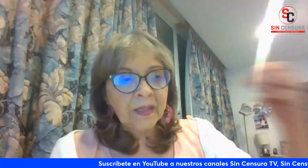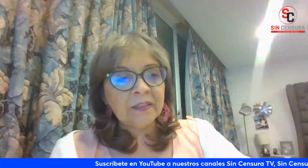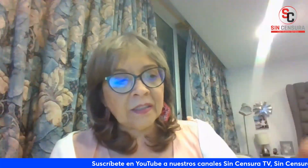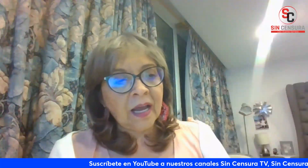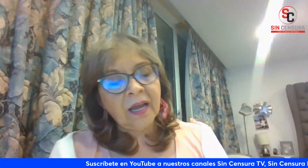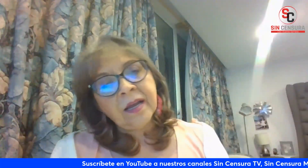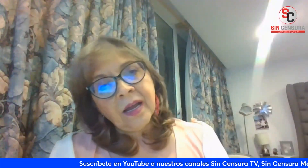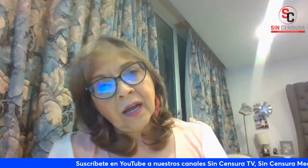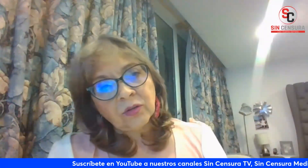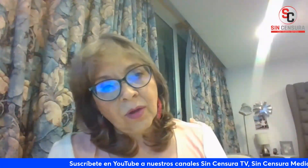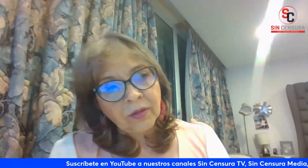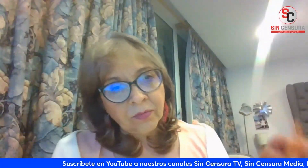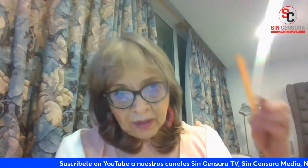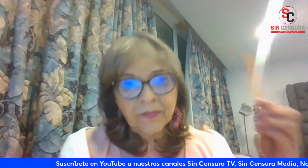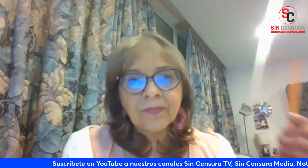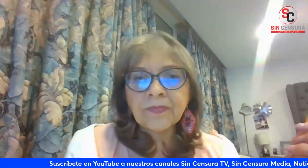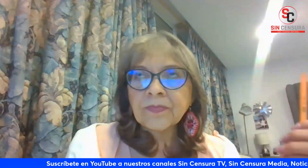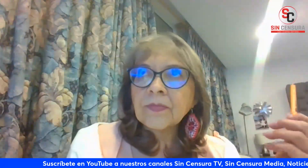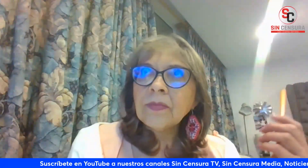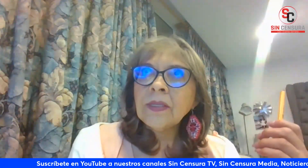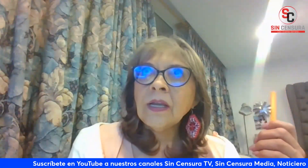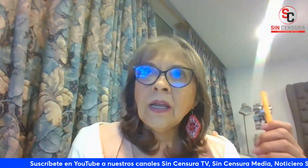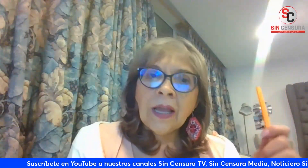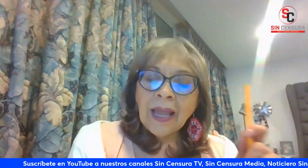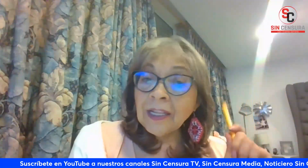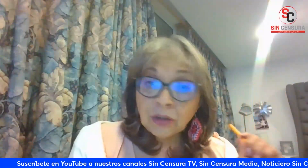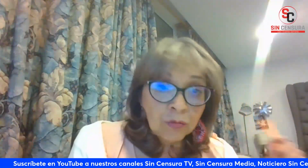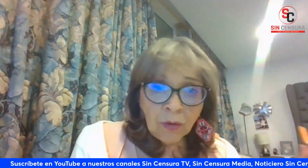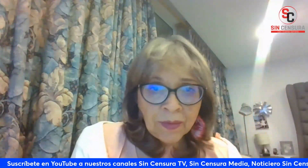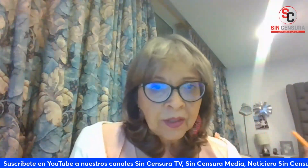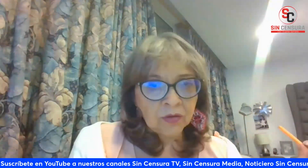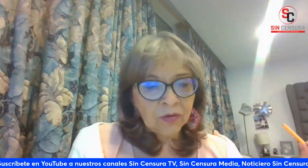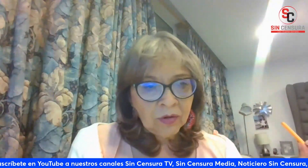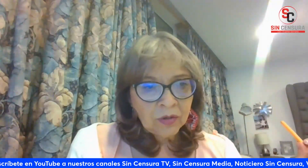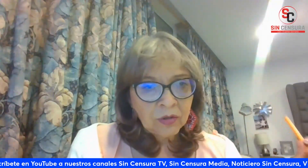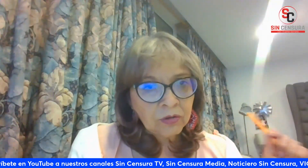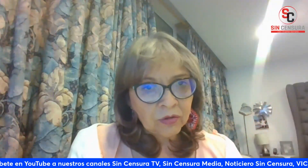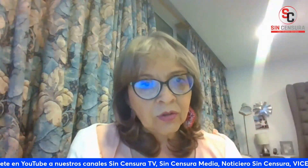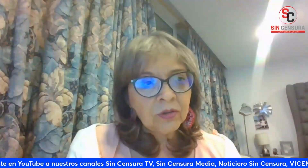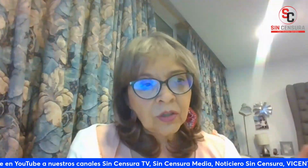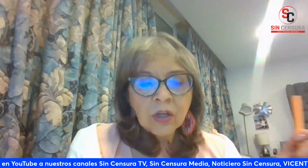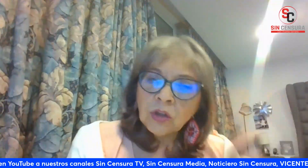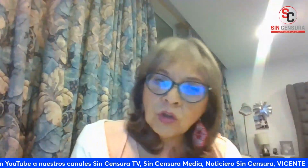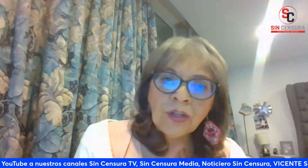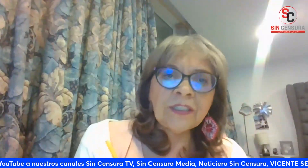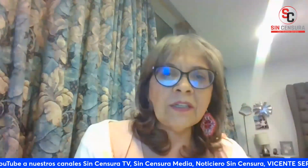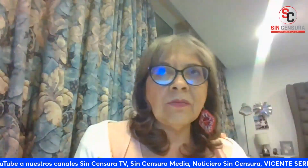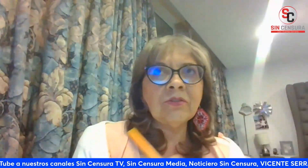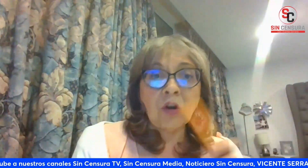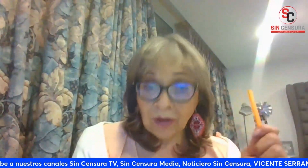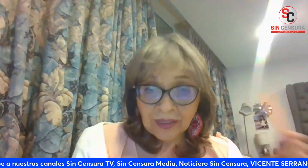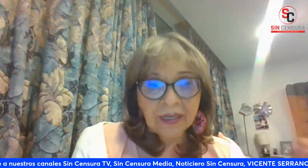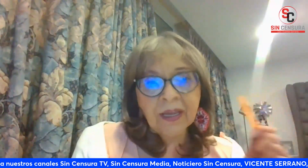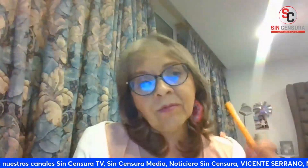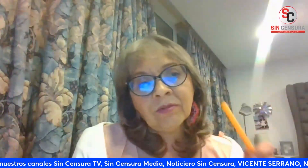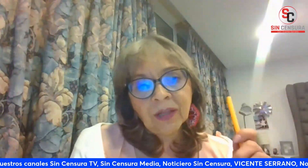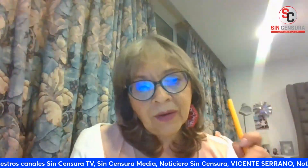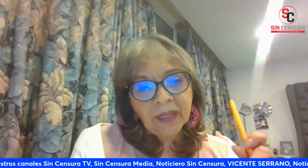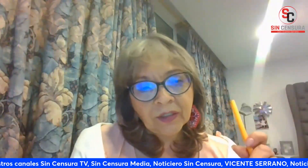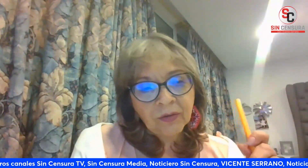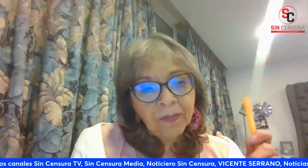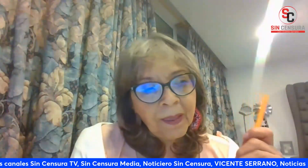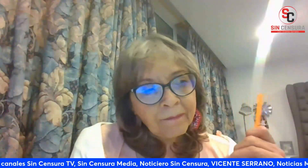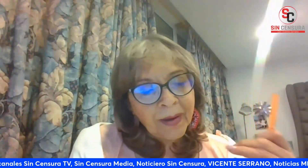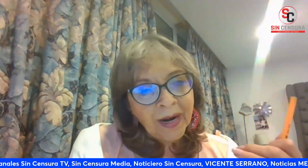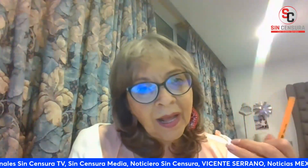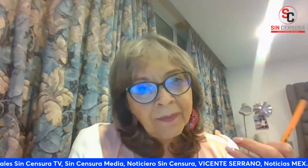enemigo está actuando. Bueno, en su momento, nosotros no hicimos lo que teníamos que